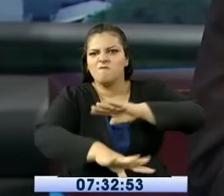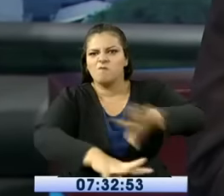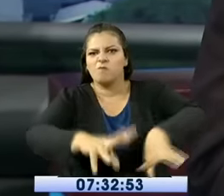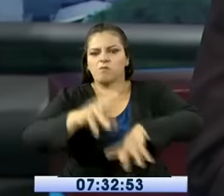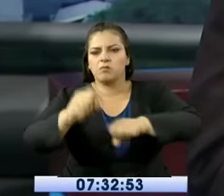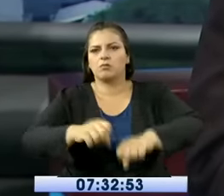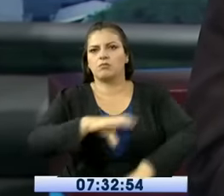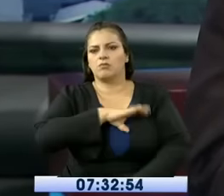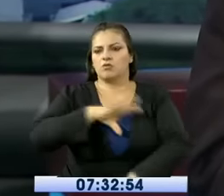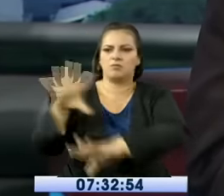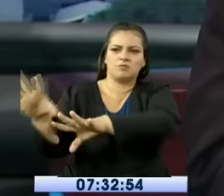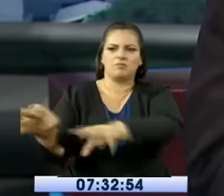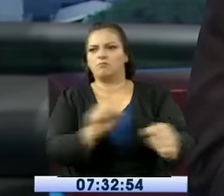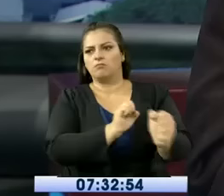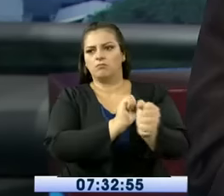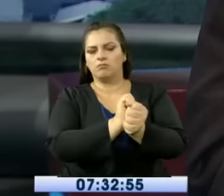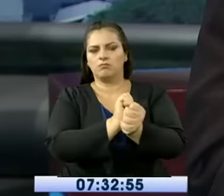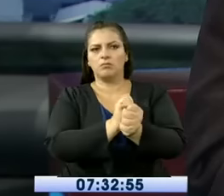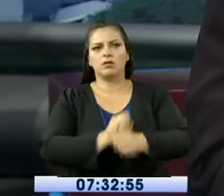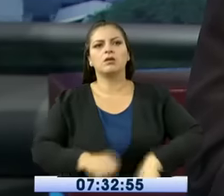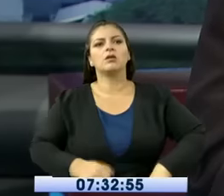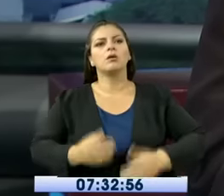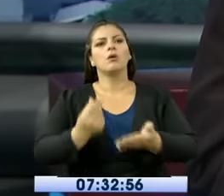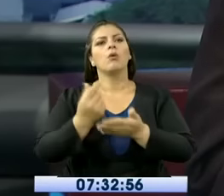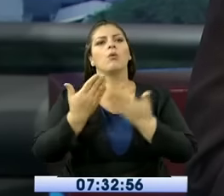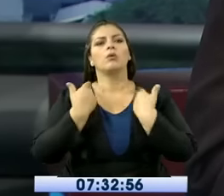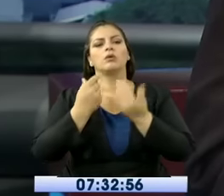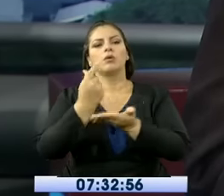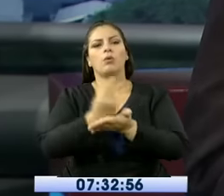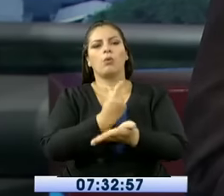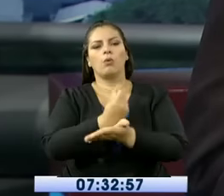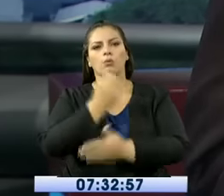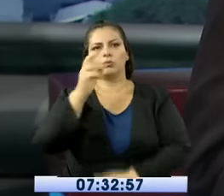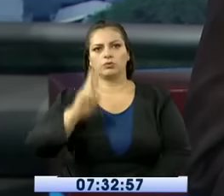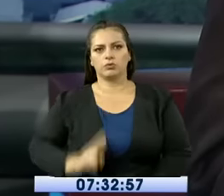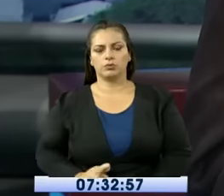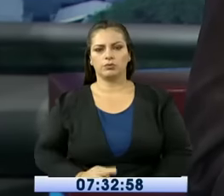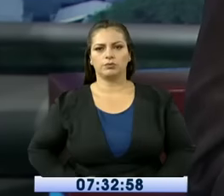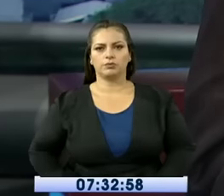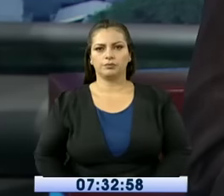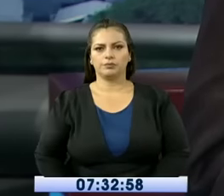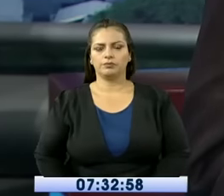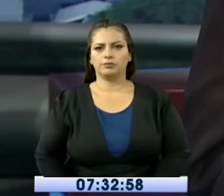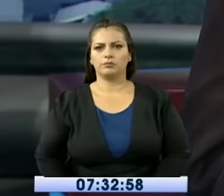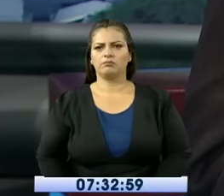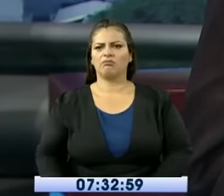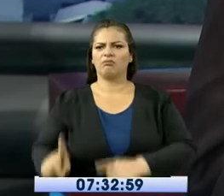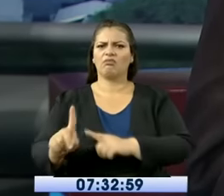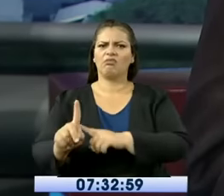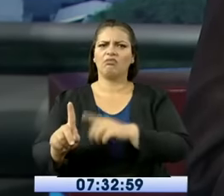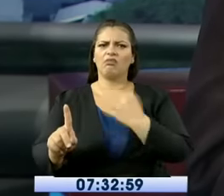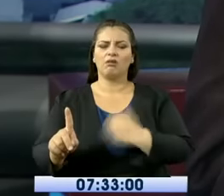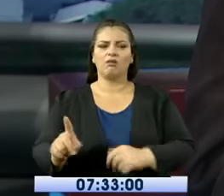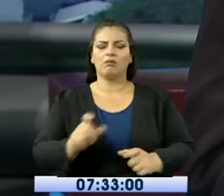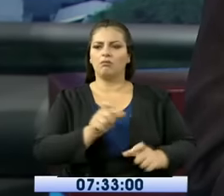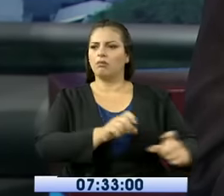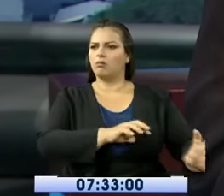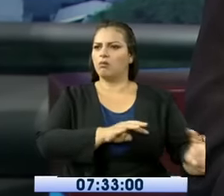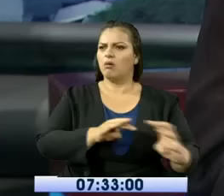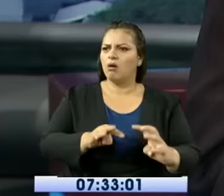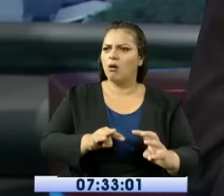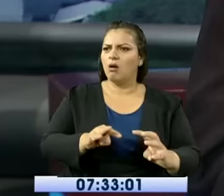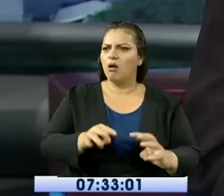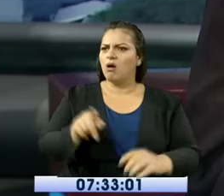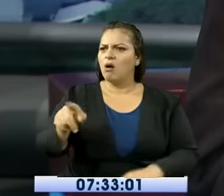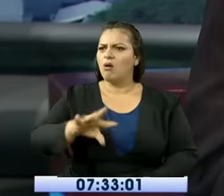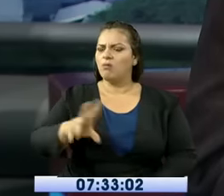Guayaquil. El supuesto delincuente habría sido detenido por los moradores del sector, quienes posteriormente llamaron a la policía para que tome